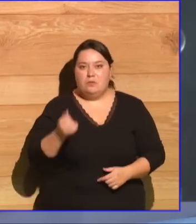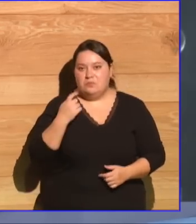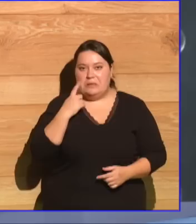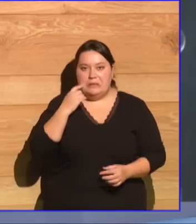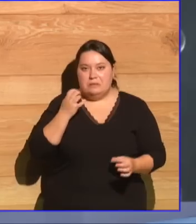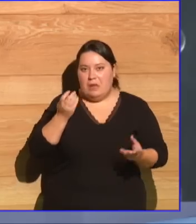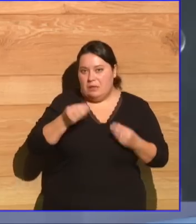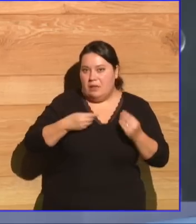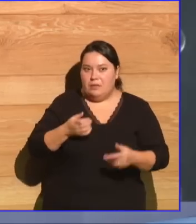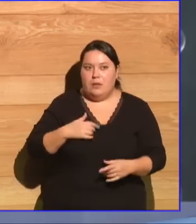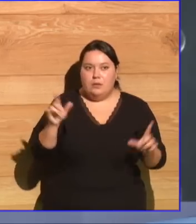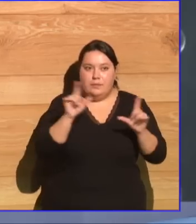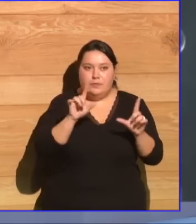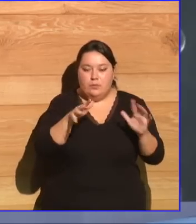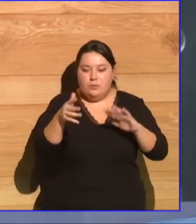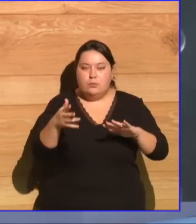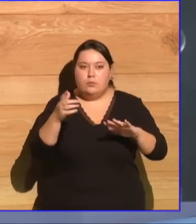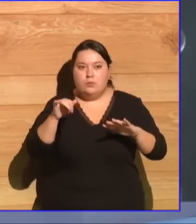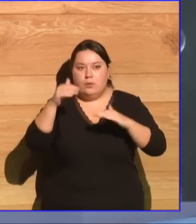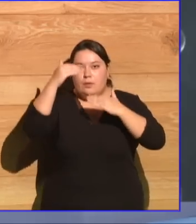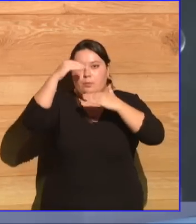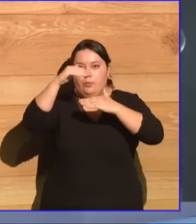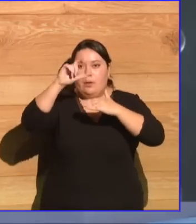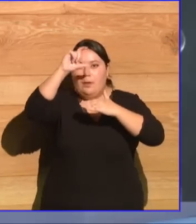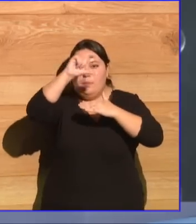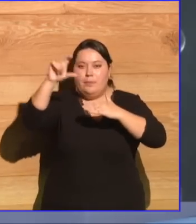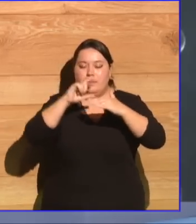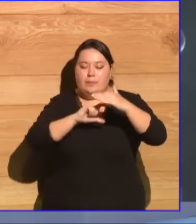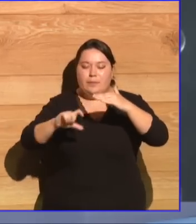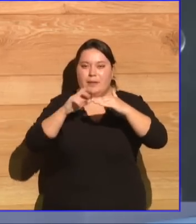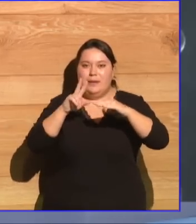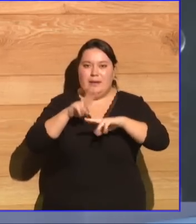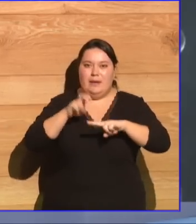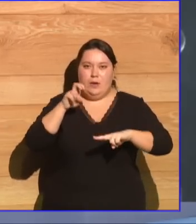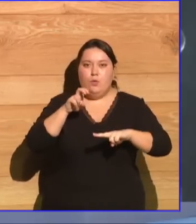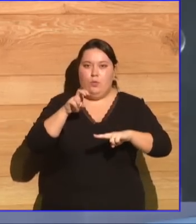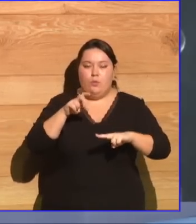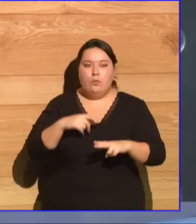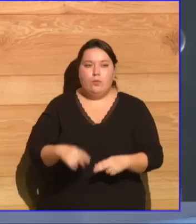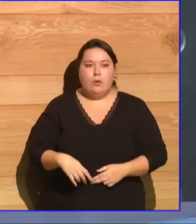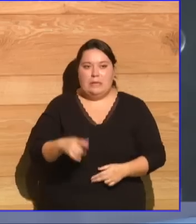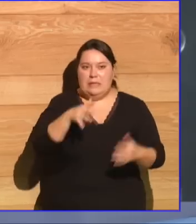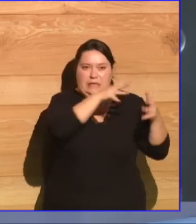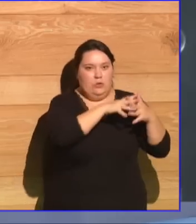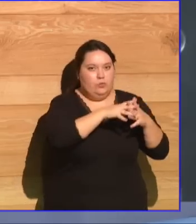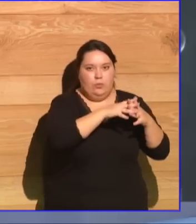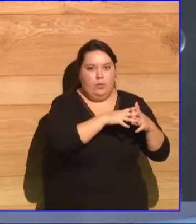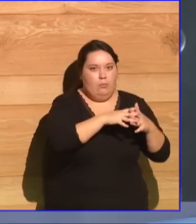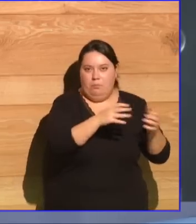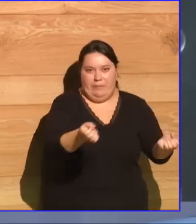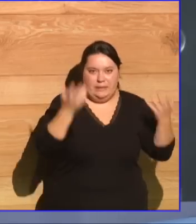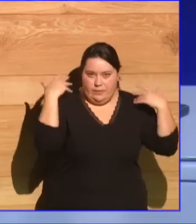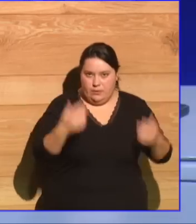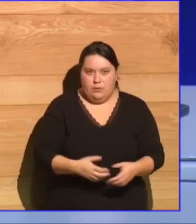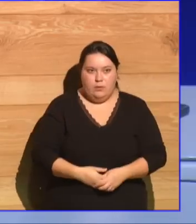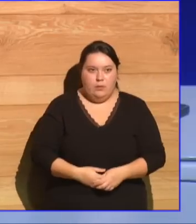pase de Indiana Jones en televisión se veía con las bandas negras arriba y abajo, y a veces incluso en la comercialización en vídeo. En Estados Unidos ni de coña. No,